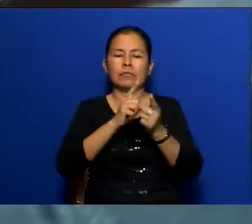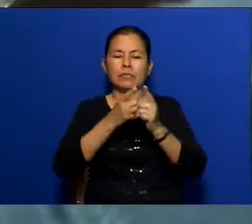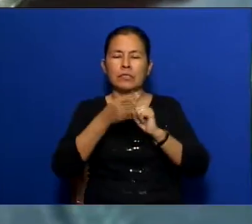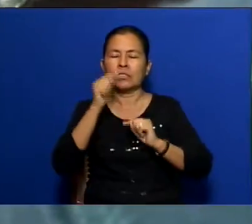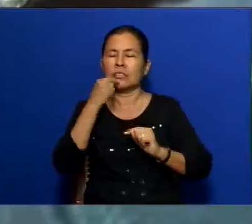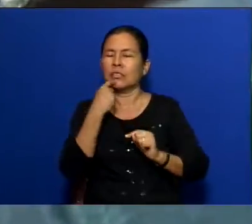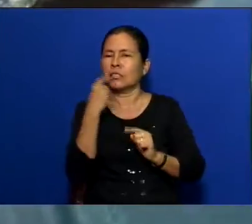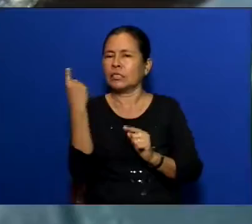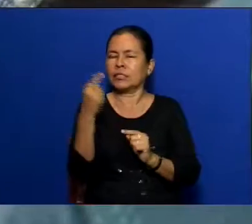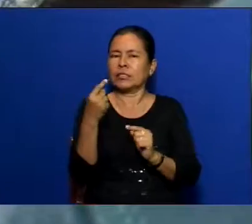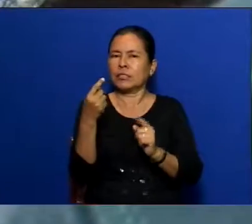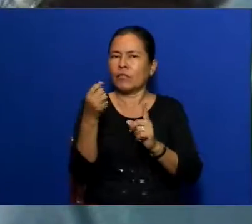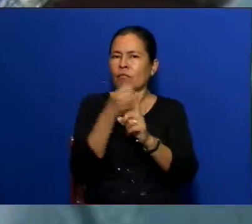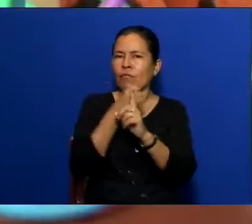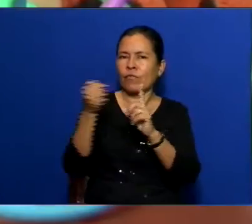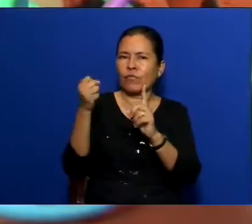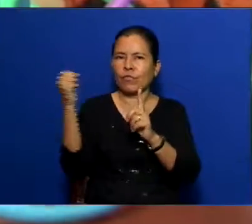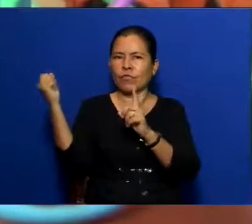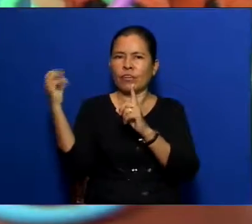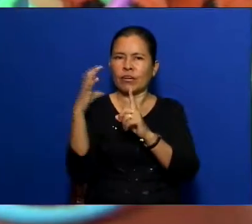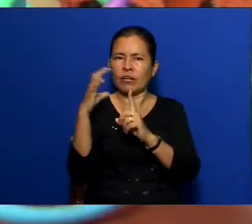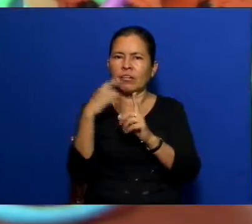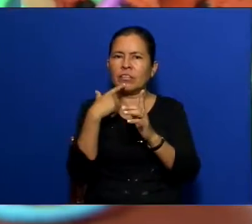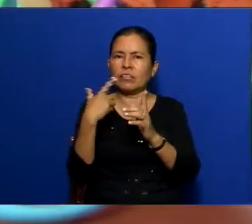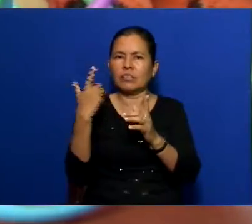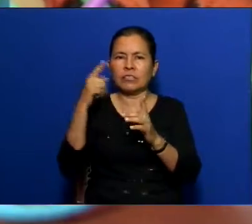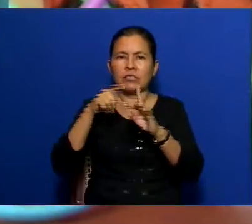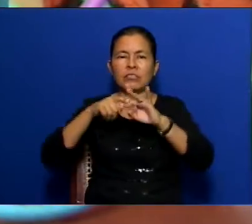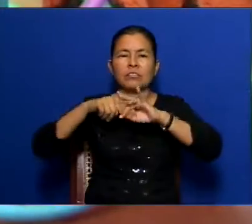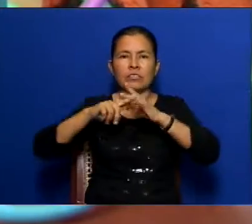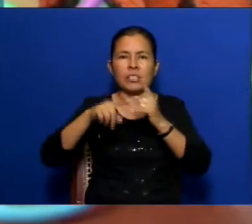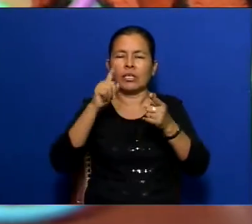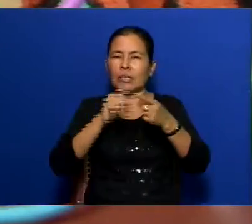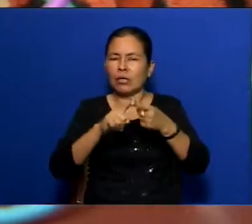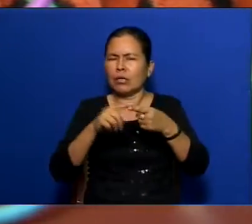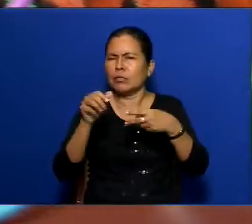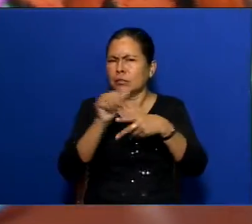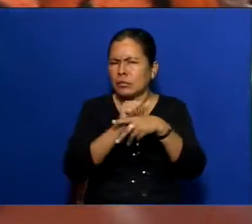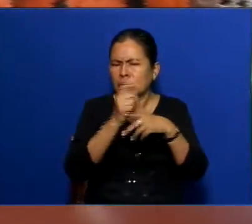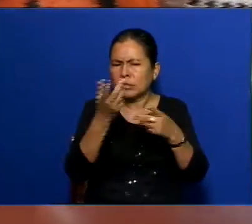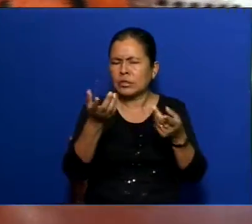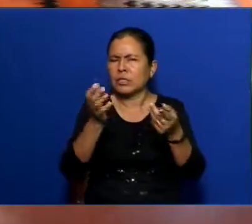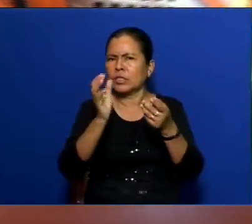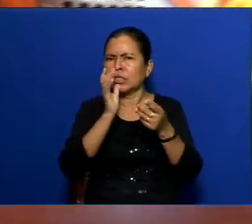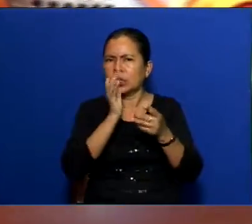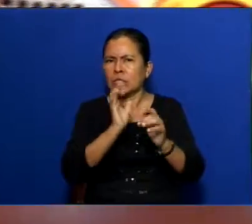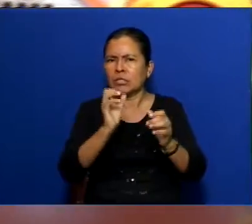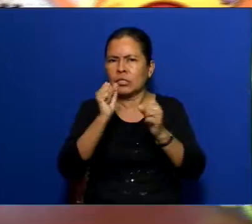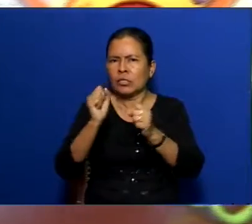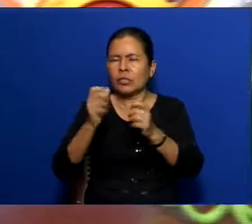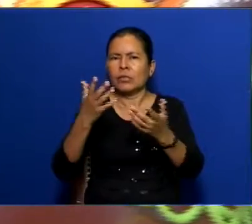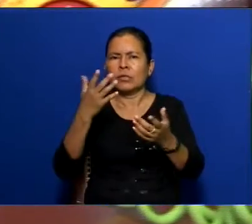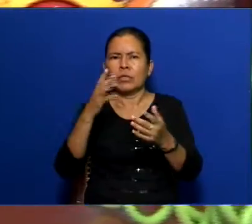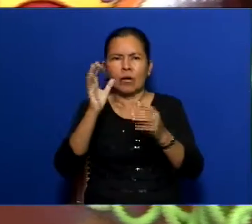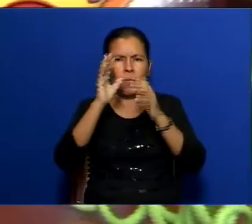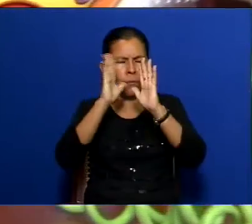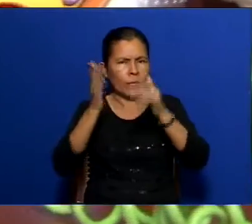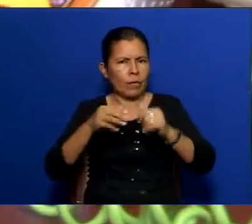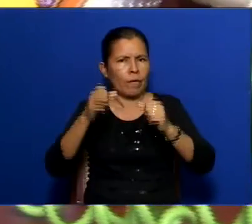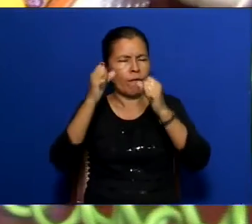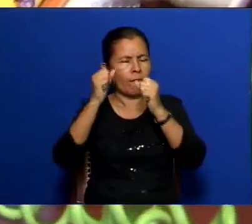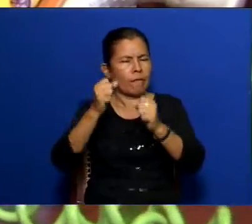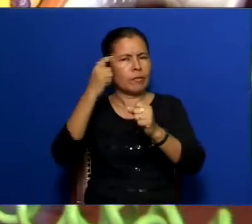psicológica. Entonces, la pericia psicológica se practica a niños, a niñas, a mujeres, a adolescentes, a